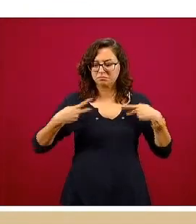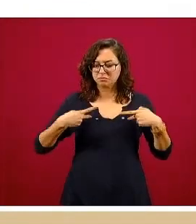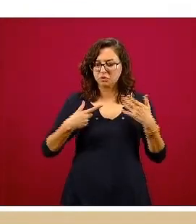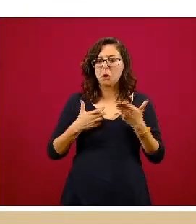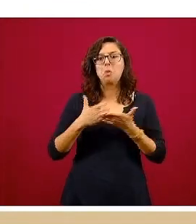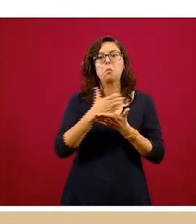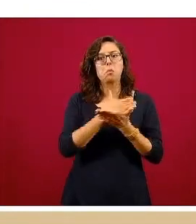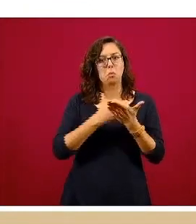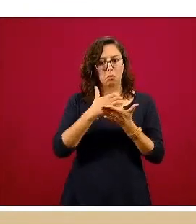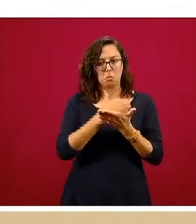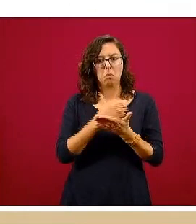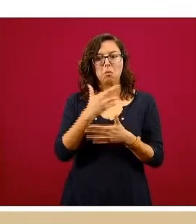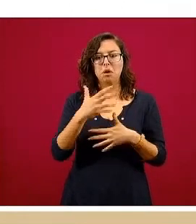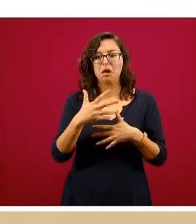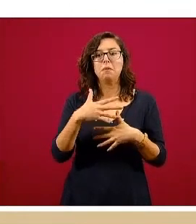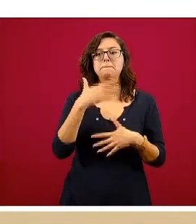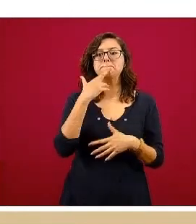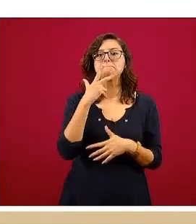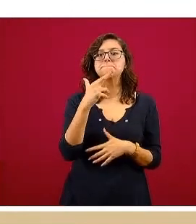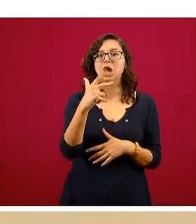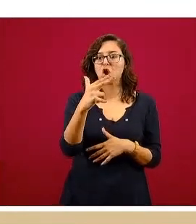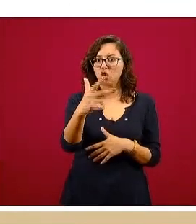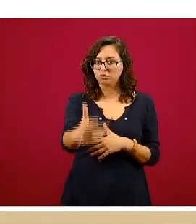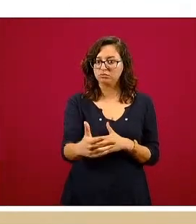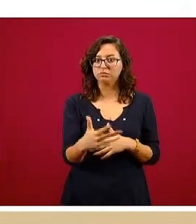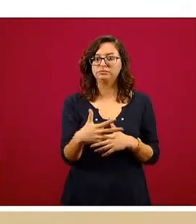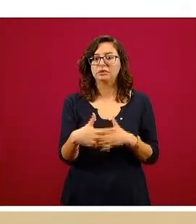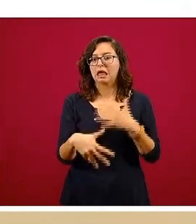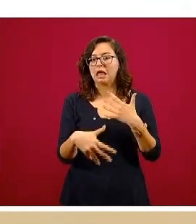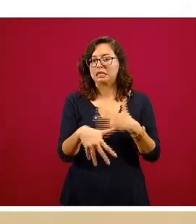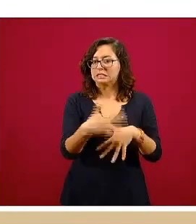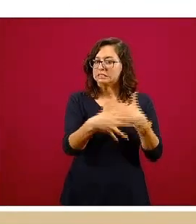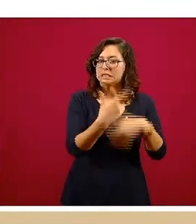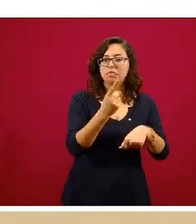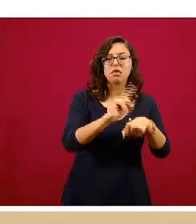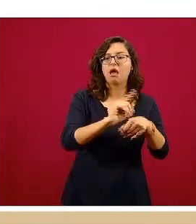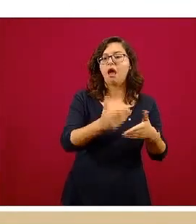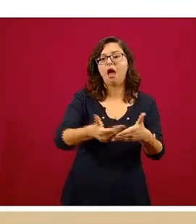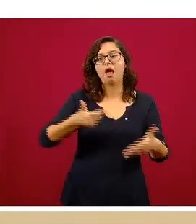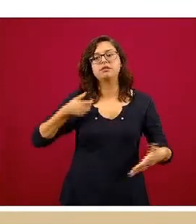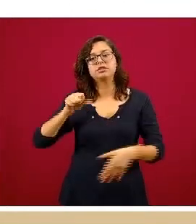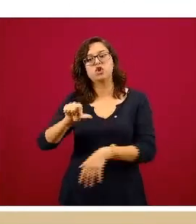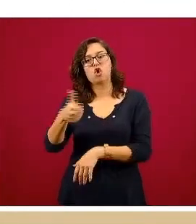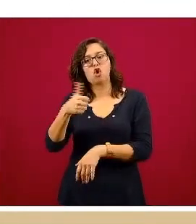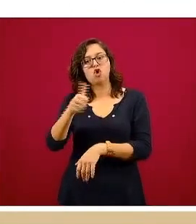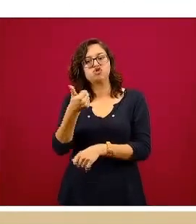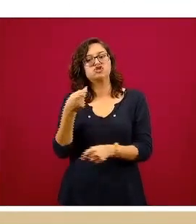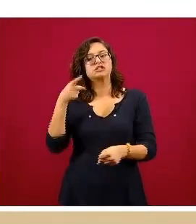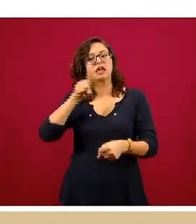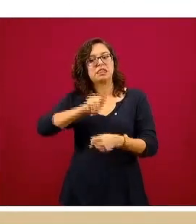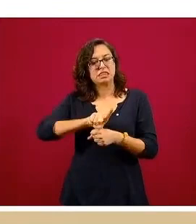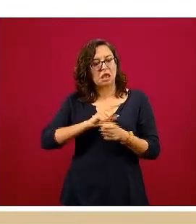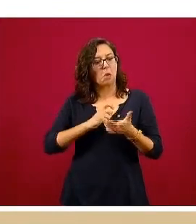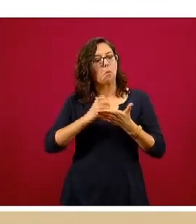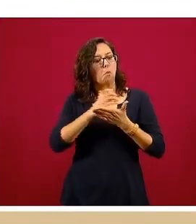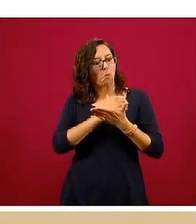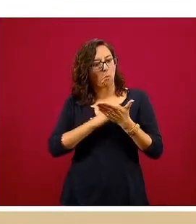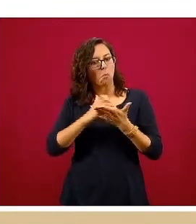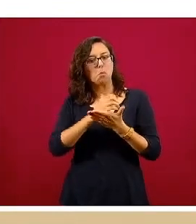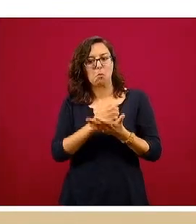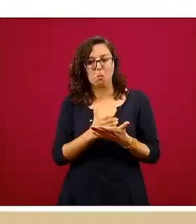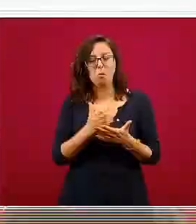pacientes de 15 a 11 días más o menos en adultos hospitalizados con